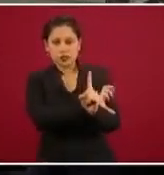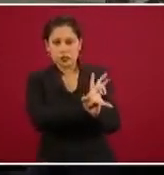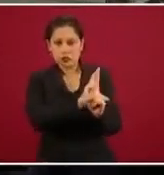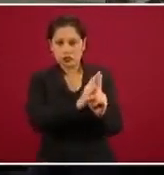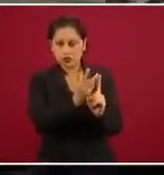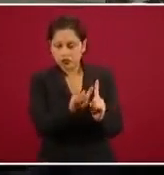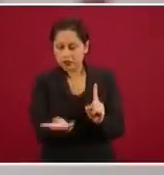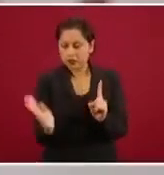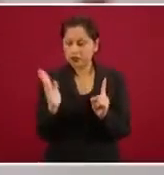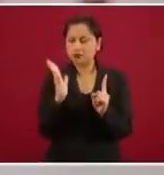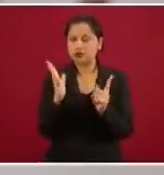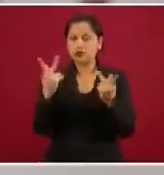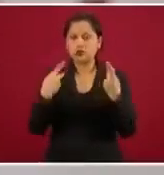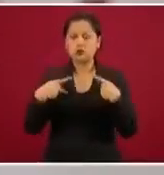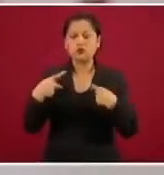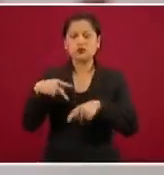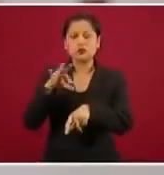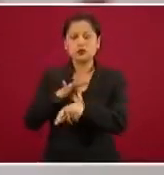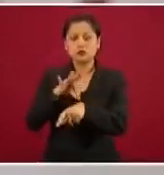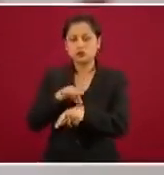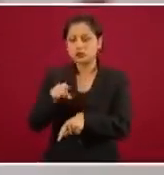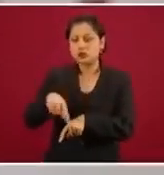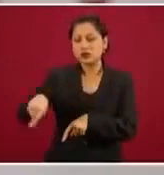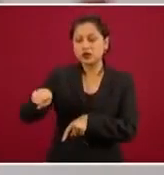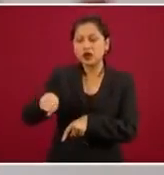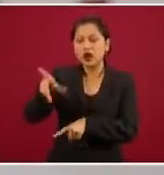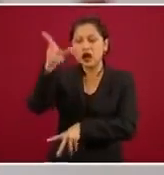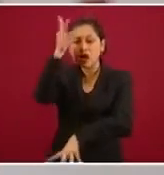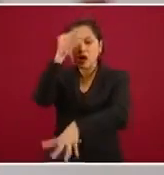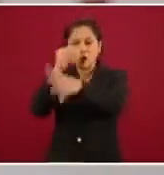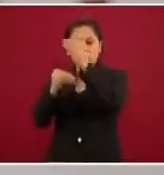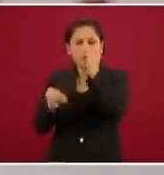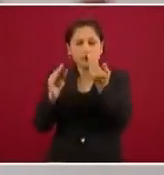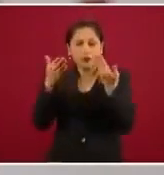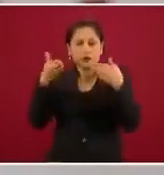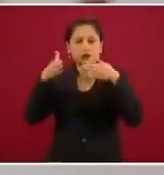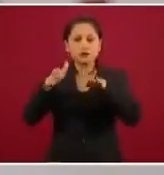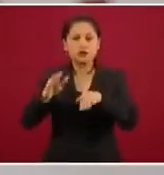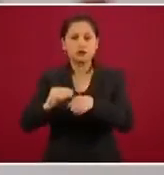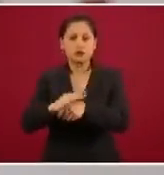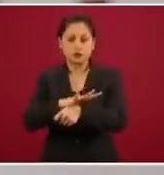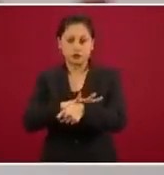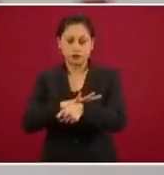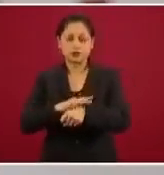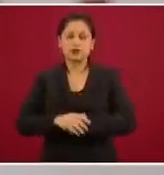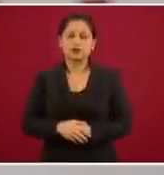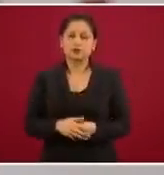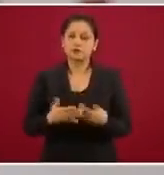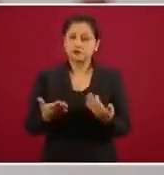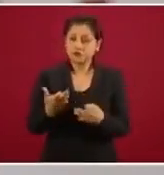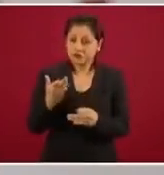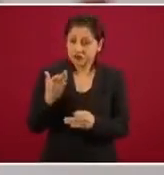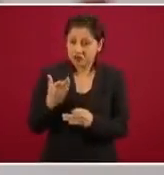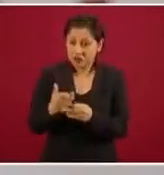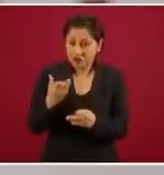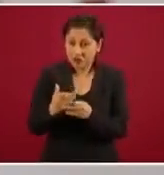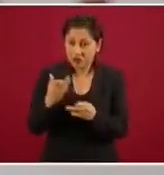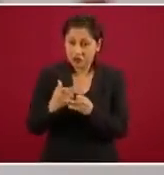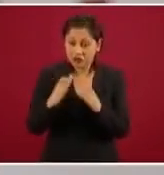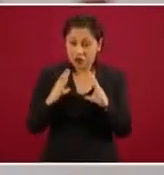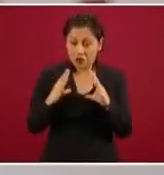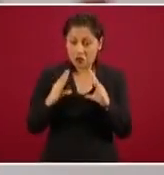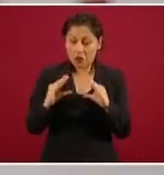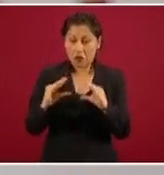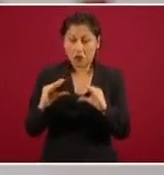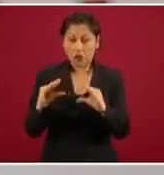ser capacitados para este propósito. Obviamente no se puede desarrollar especialistas en medicina crítica en un tiempo